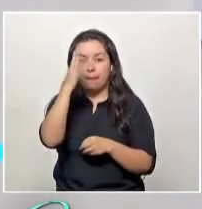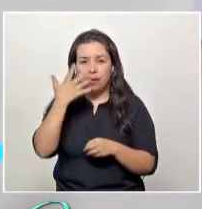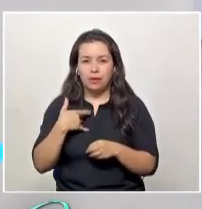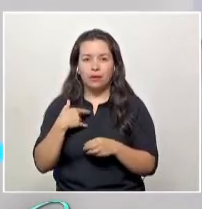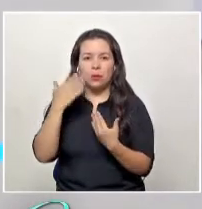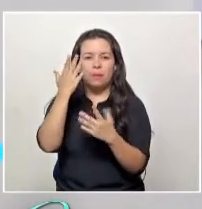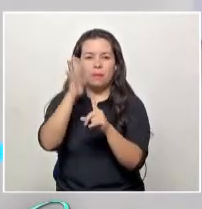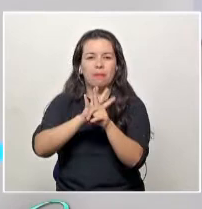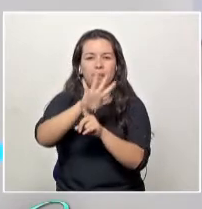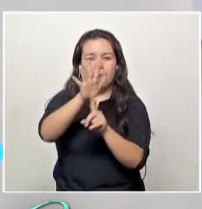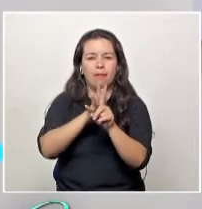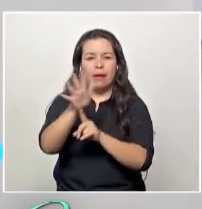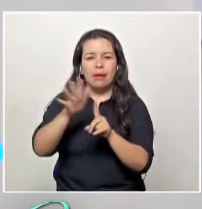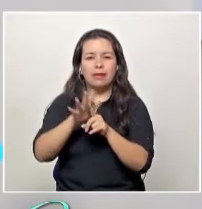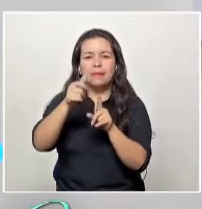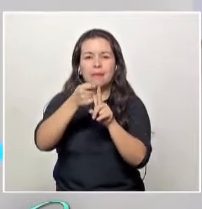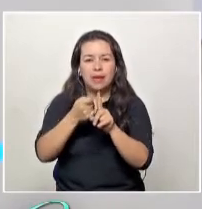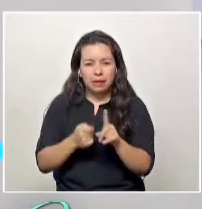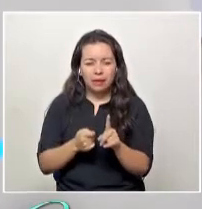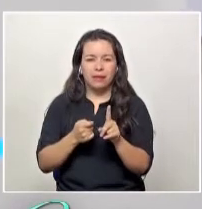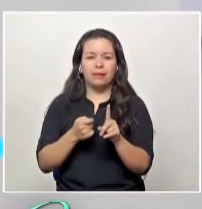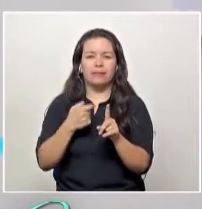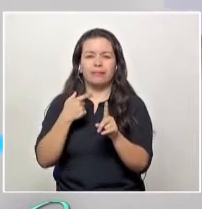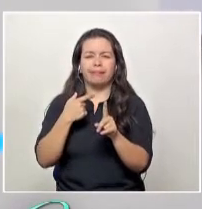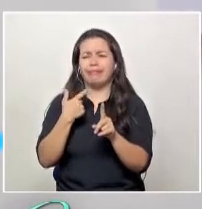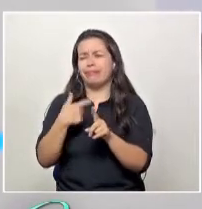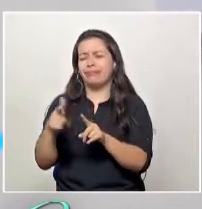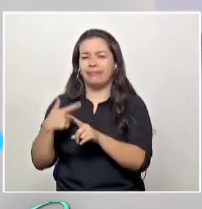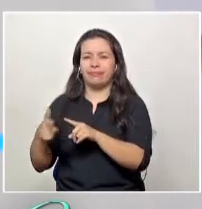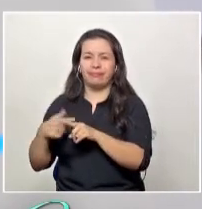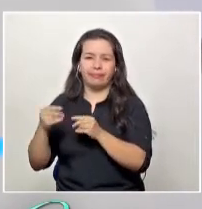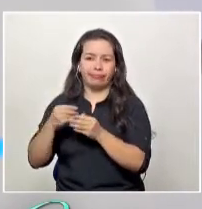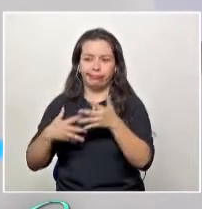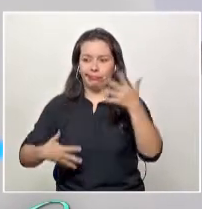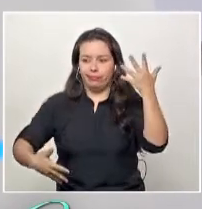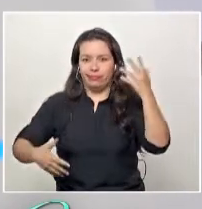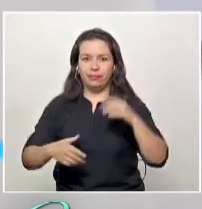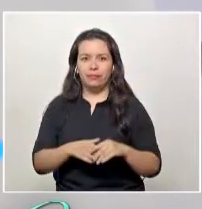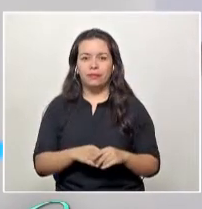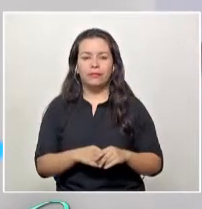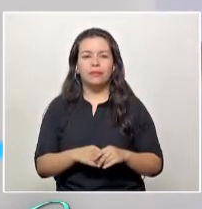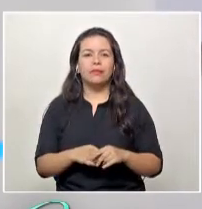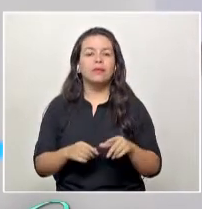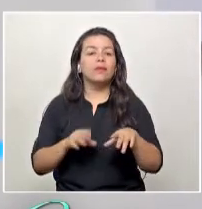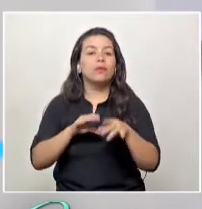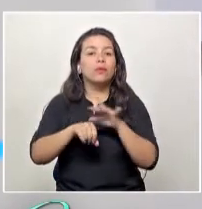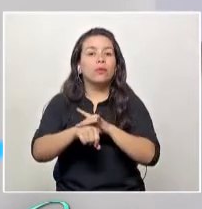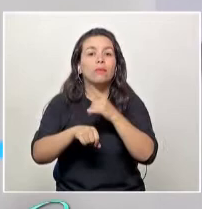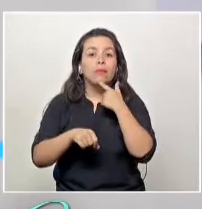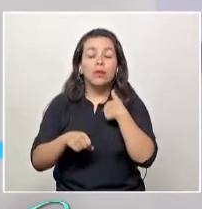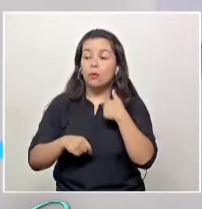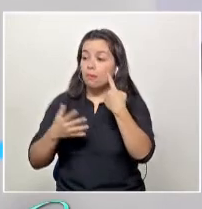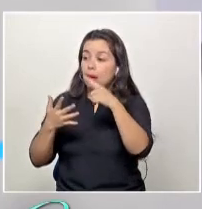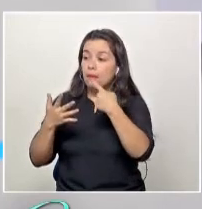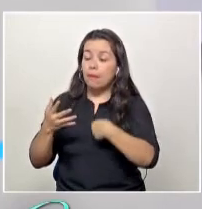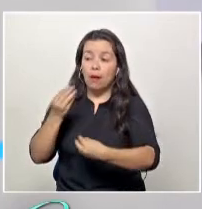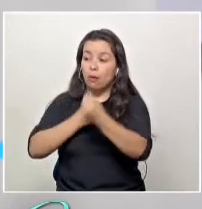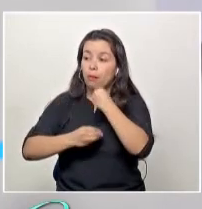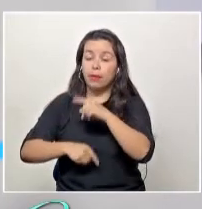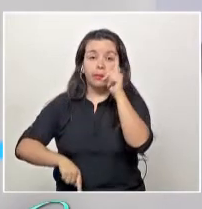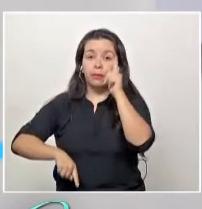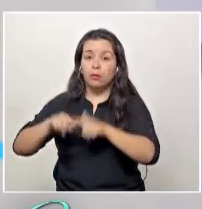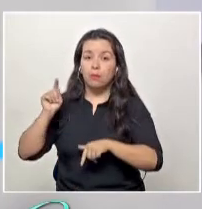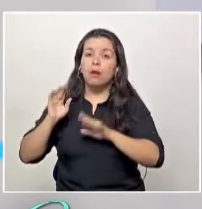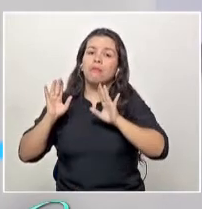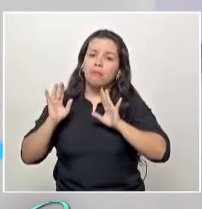maíz, maní, mazorca y nueces. Y la doctora me dijo, no puede comer nada de eso, pero